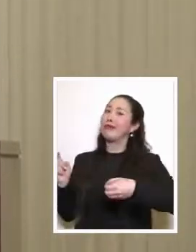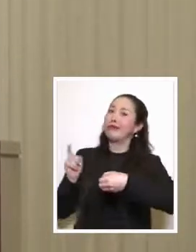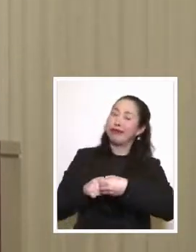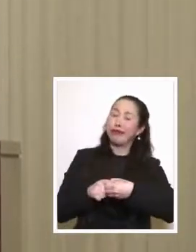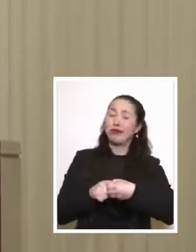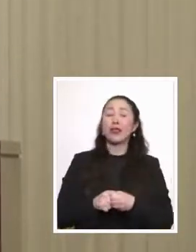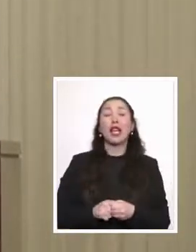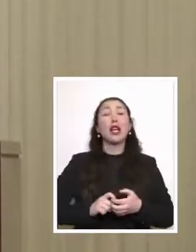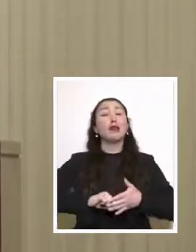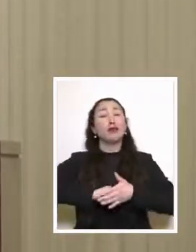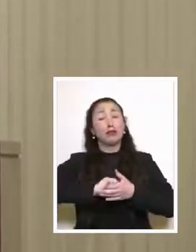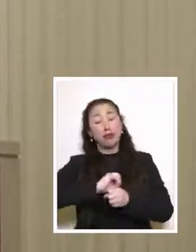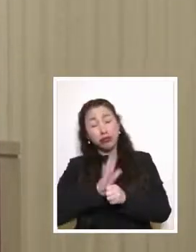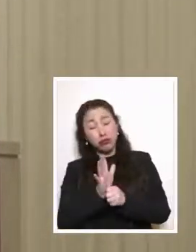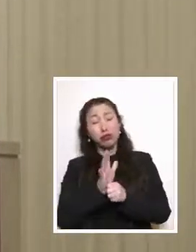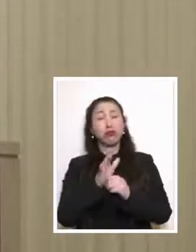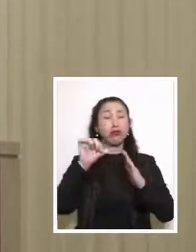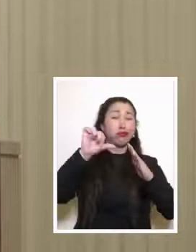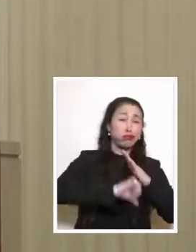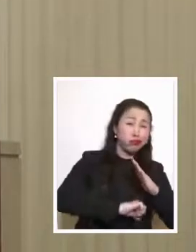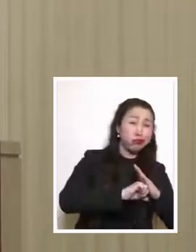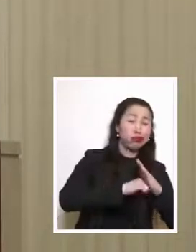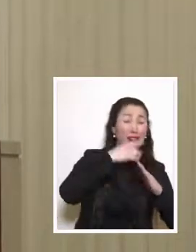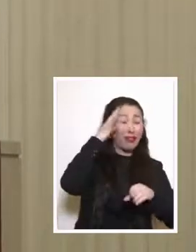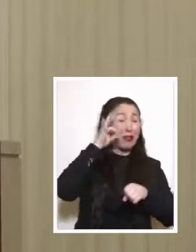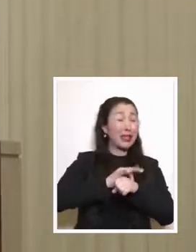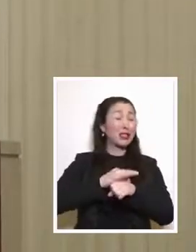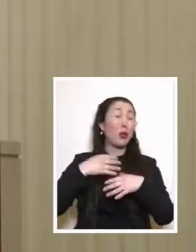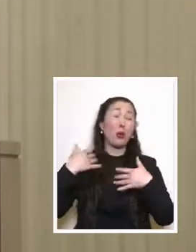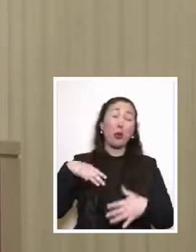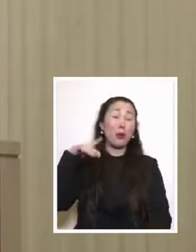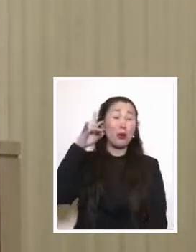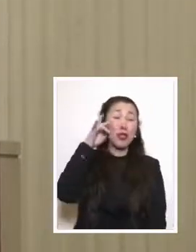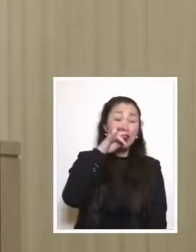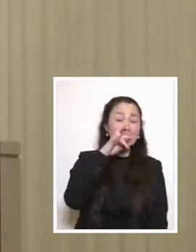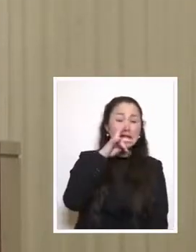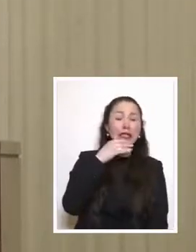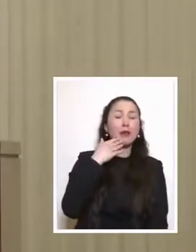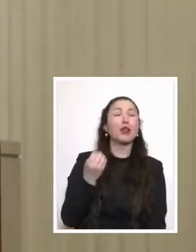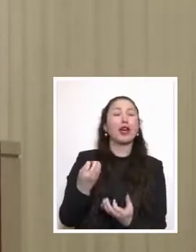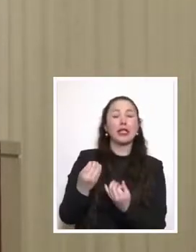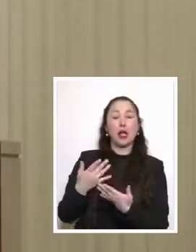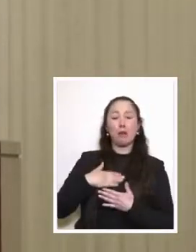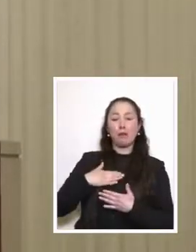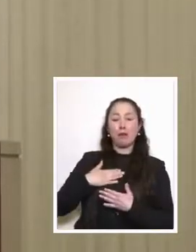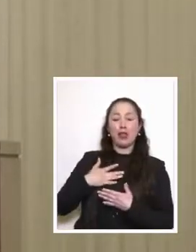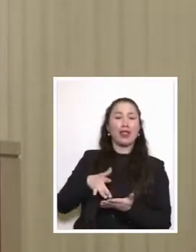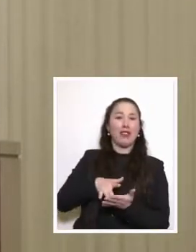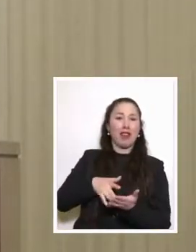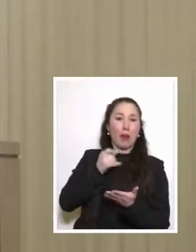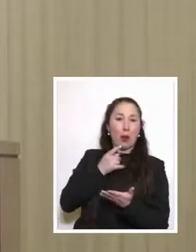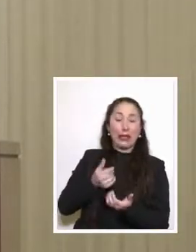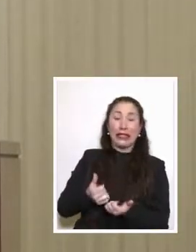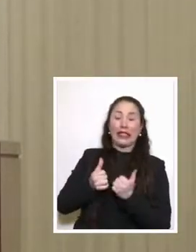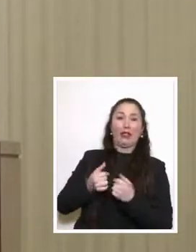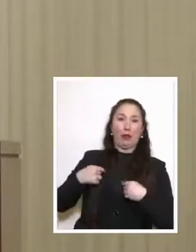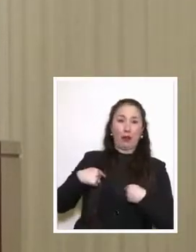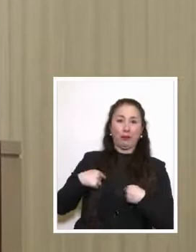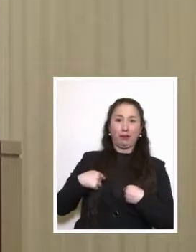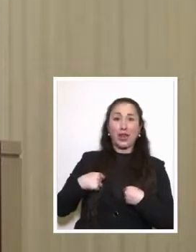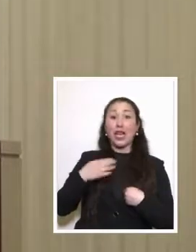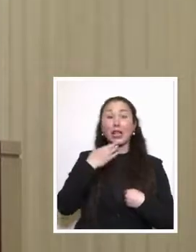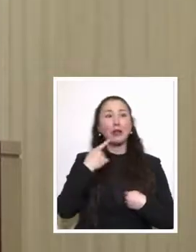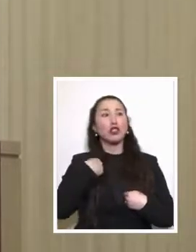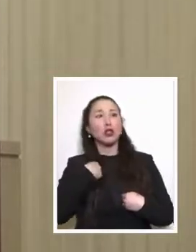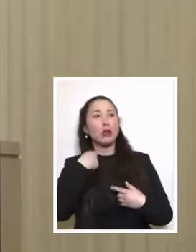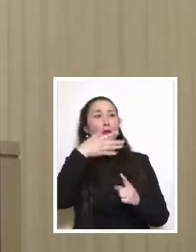que tanto dolor ha significado nos ha enseñado sobre nuestra fragilidad, pero también sobre nuestra capacidad de